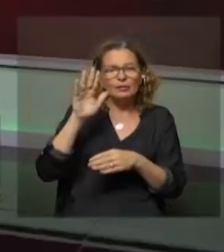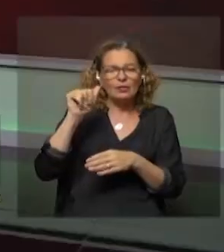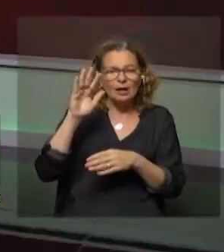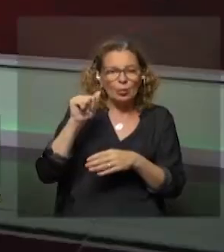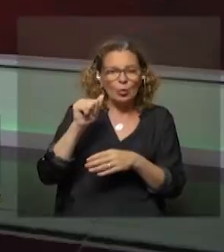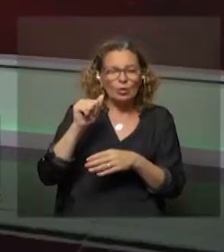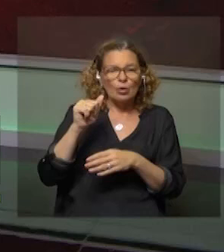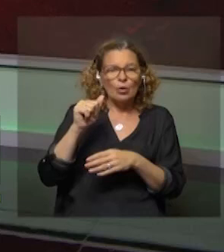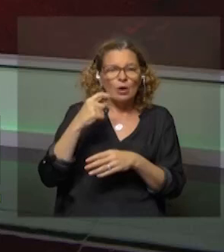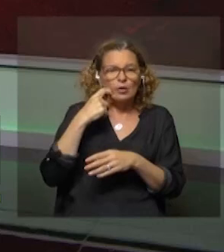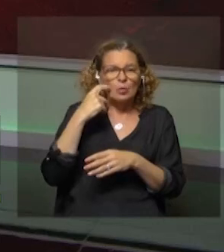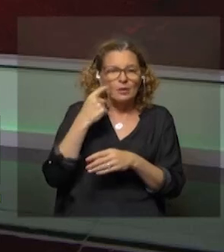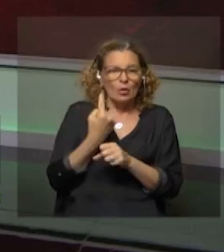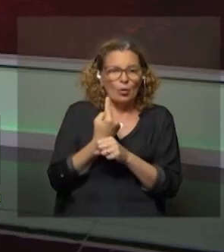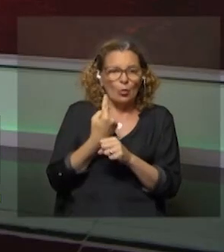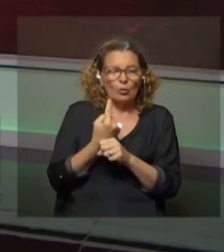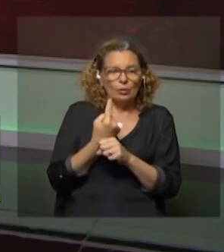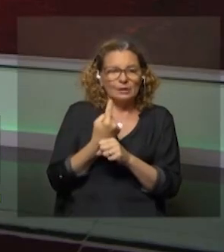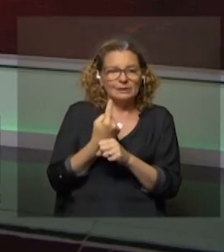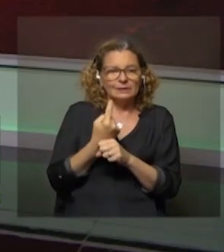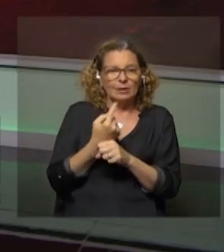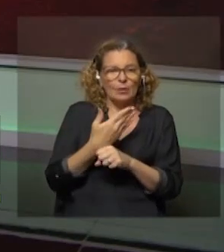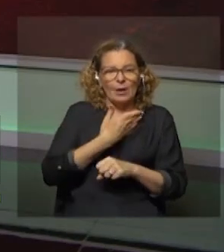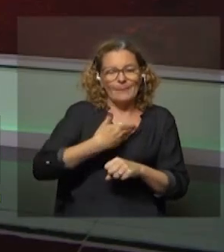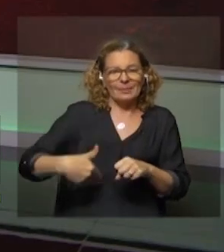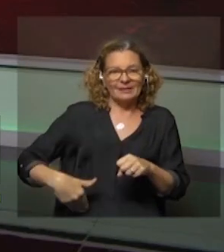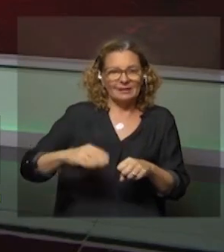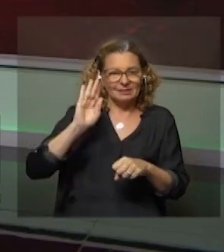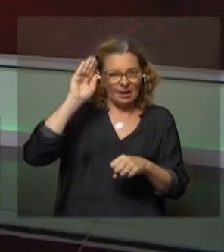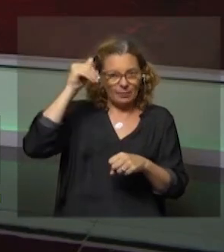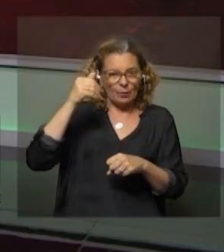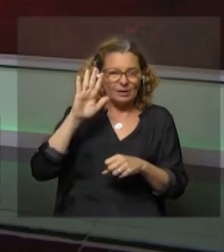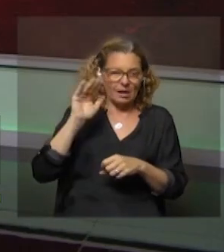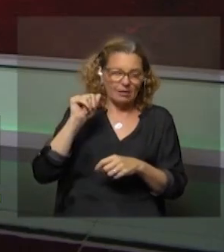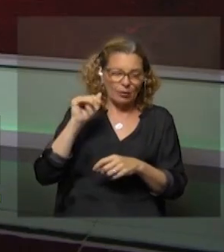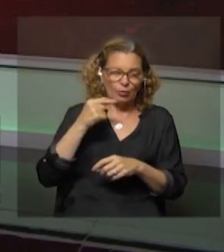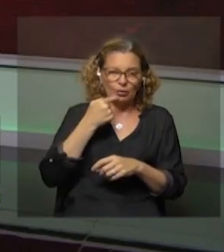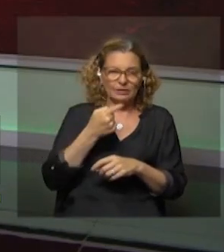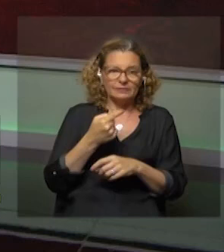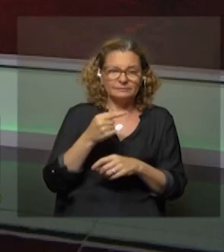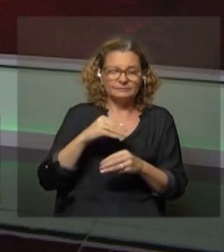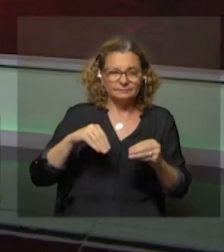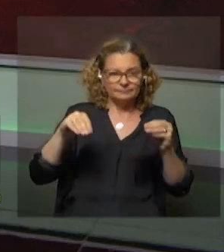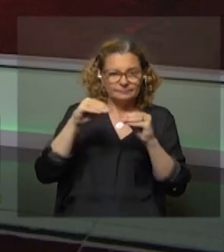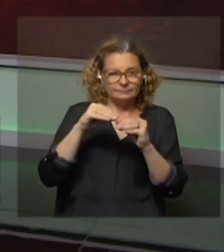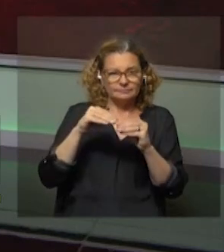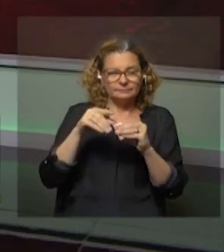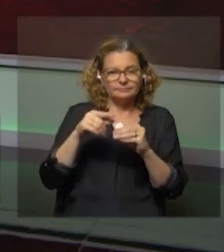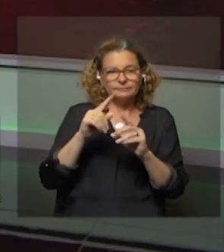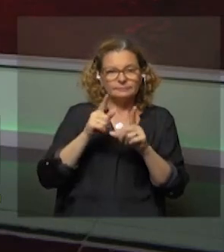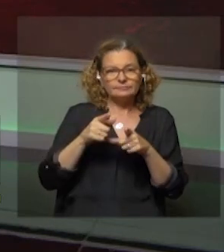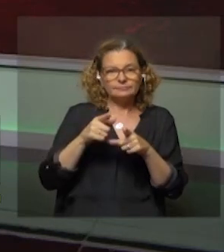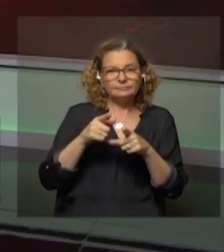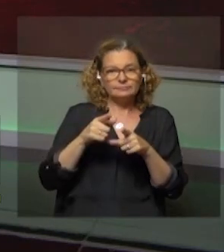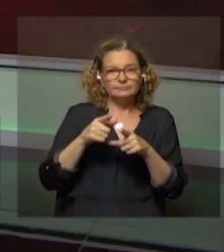Domínguez al número uno entendido como el presidente de la república y toda esta conexión se iba también